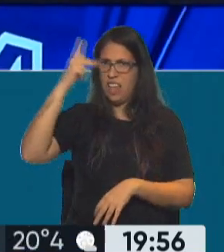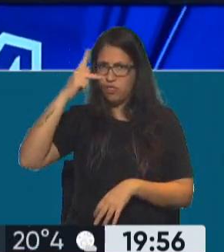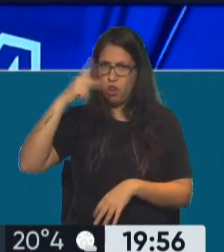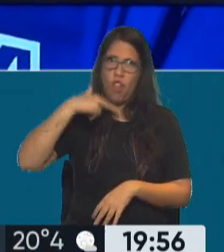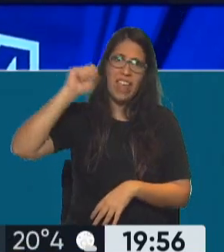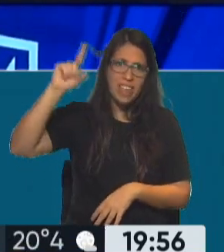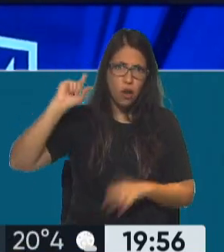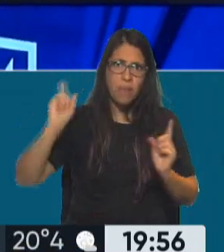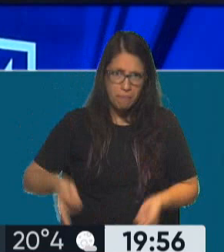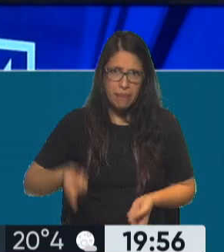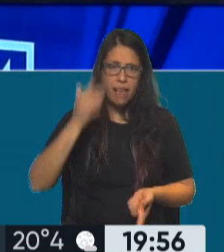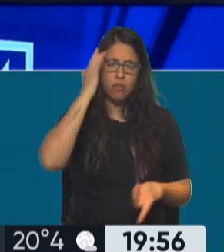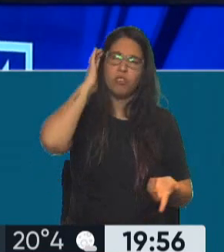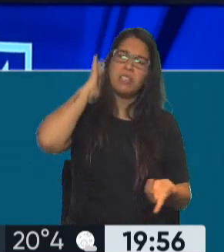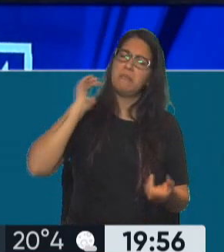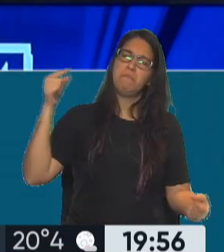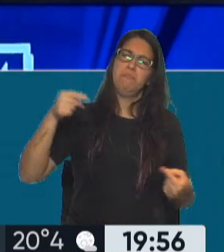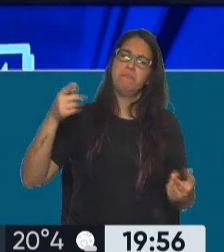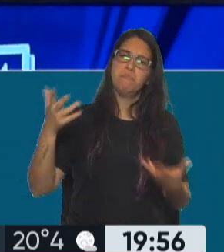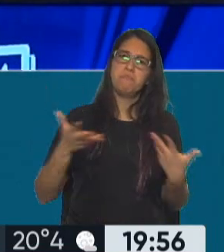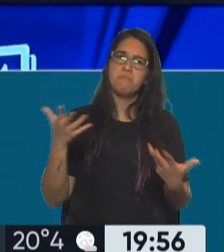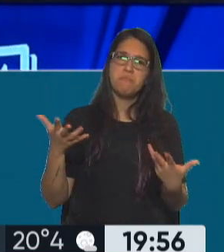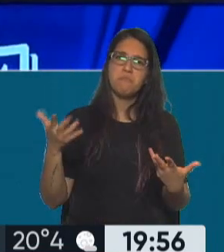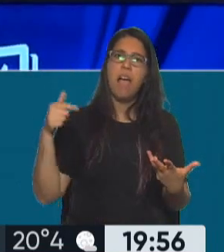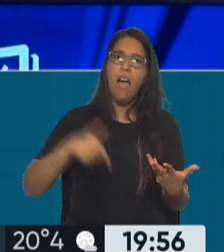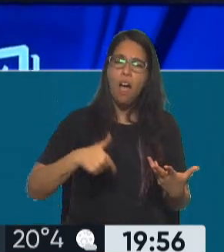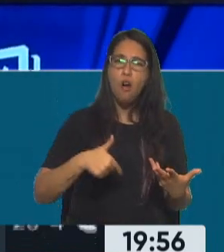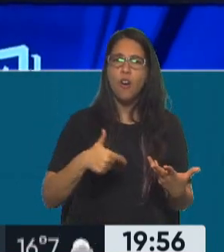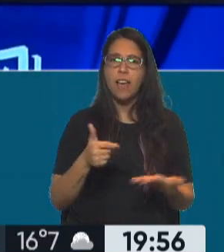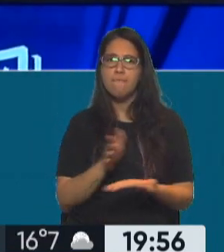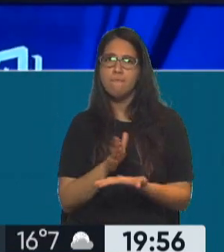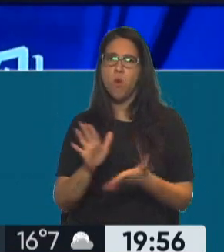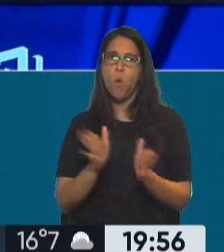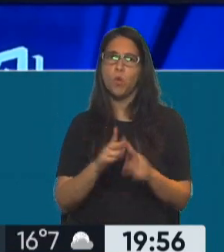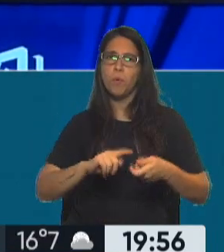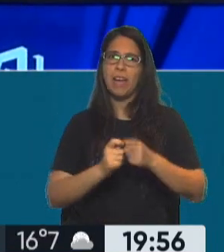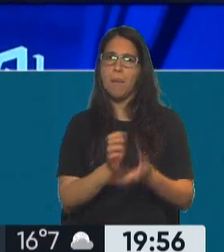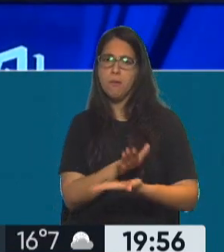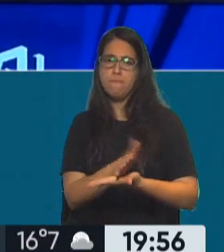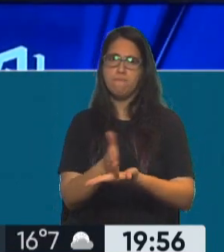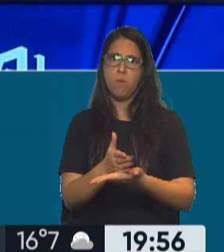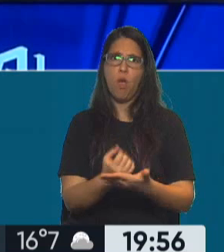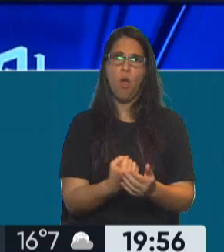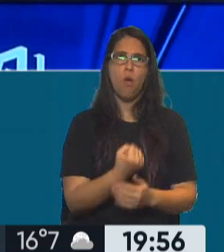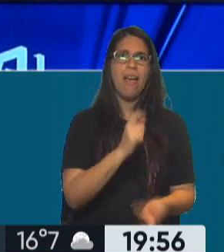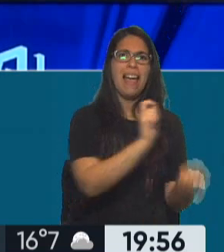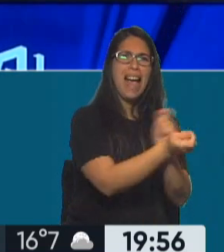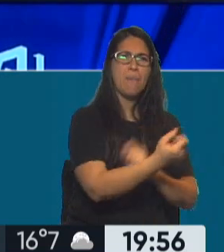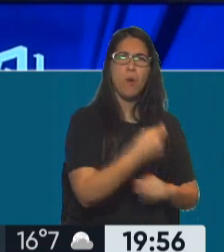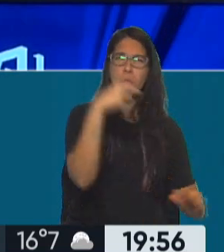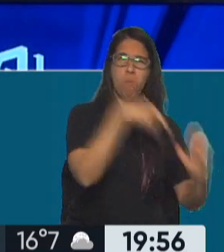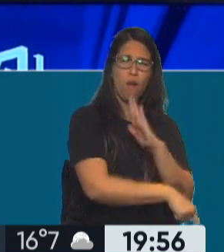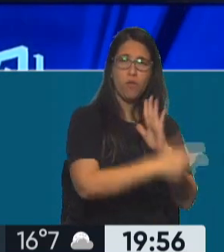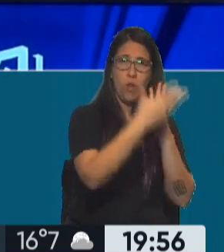Bueno, hay una dificultad, obviamente, ahora en Juntos por el Cambio para encontrar un lugar en esta campaña, porque el cambio duro es Javier Milei y, bueno,